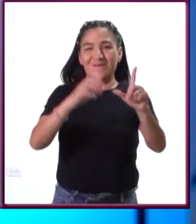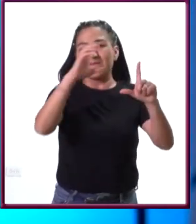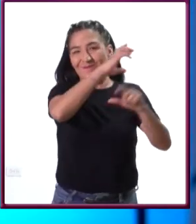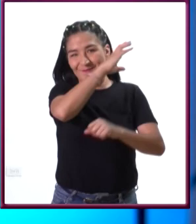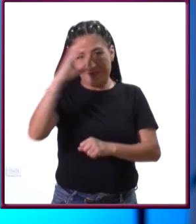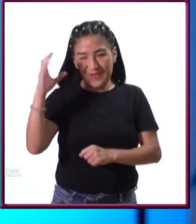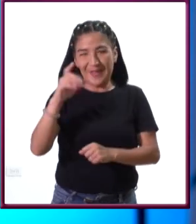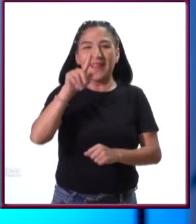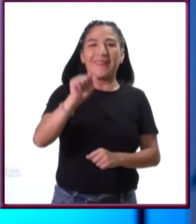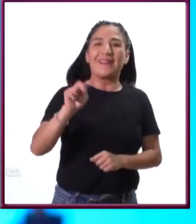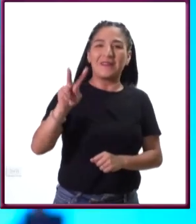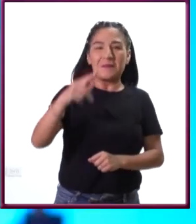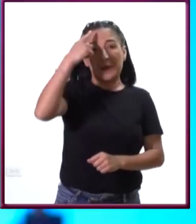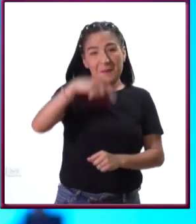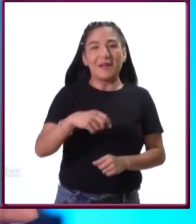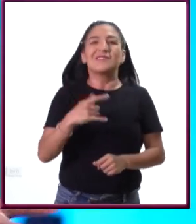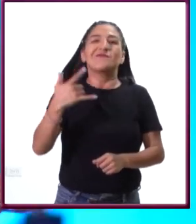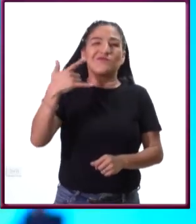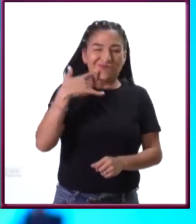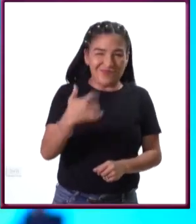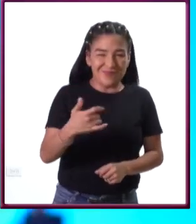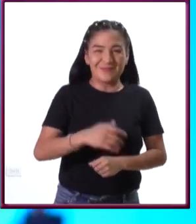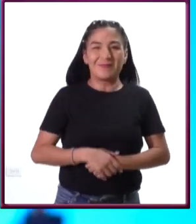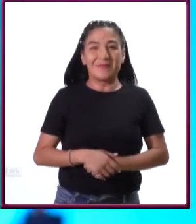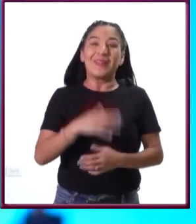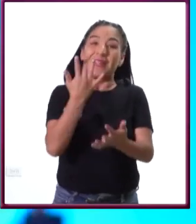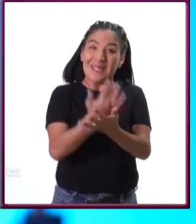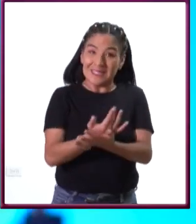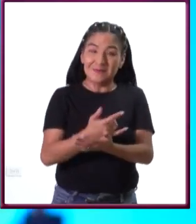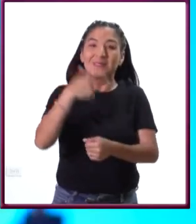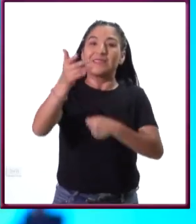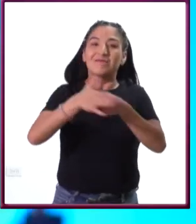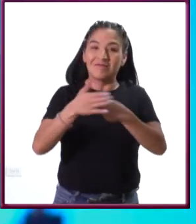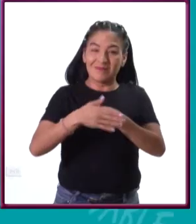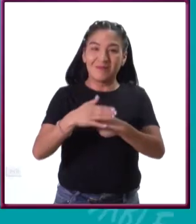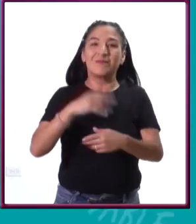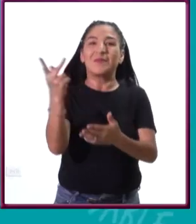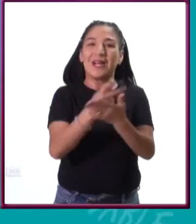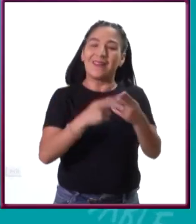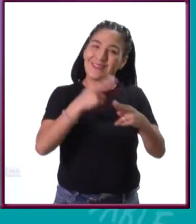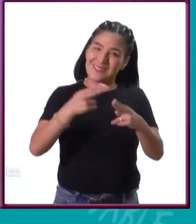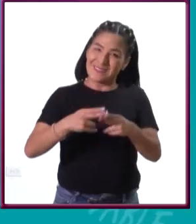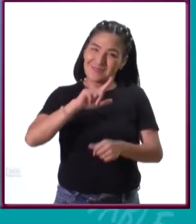TV, dedicado al esfuerzo. Te esperamos en el próximo programa. Hasta luego.